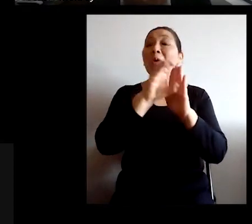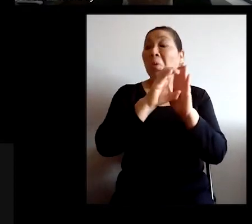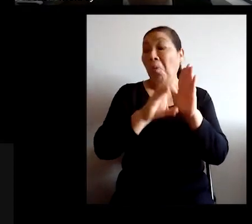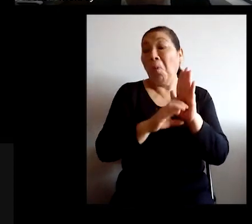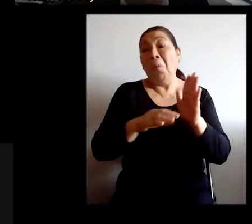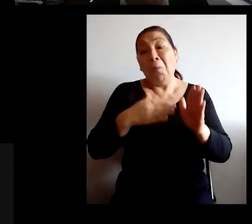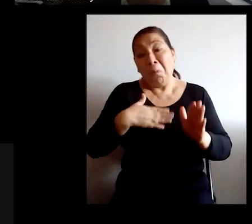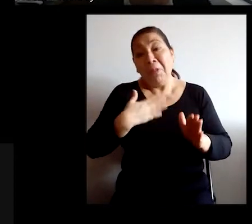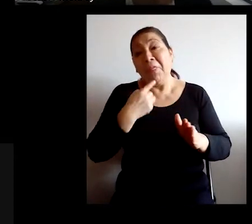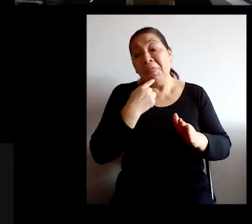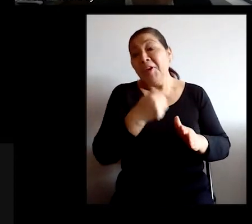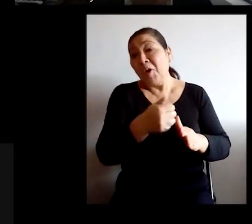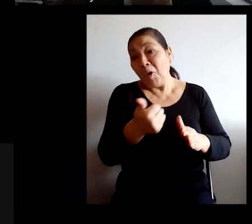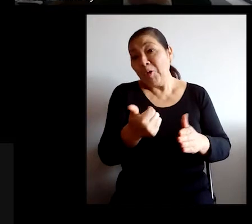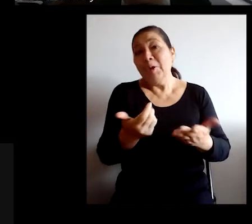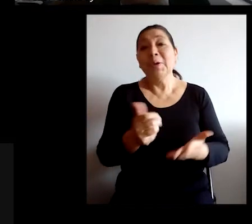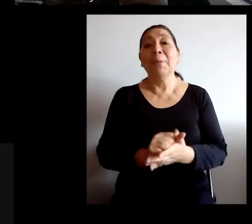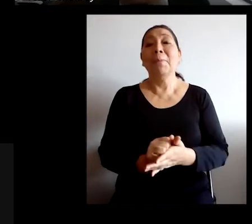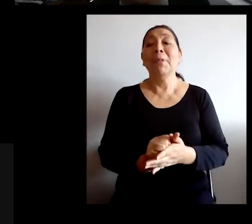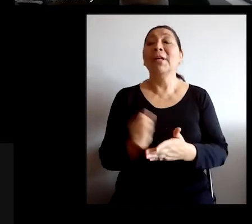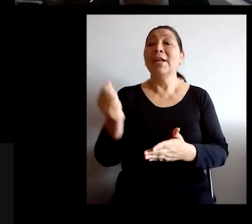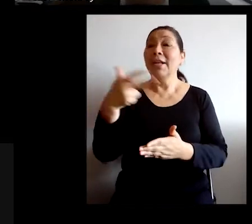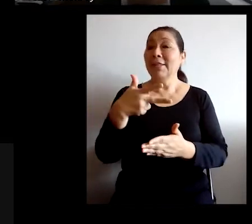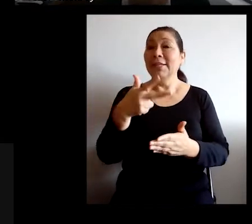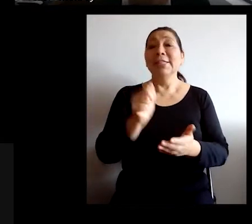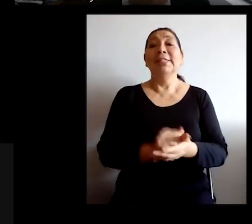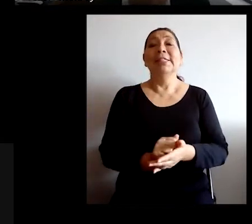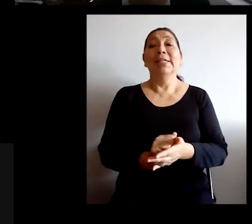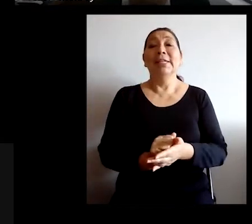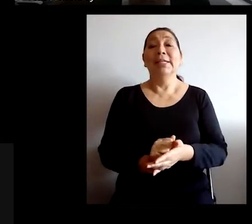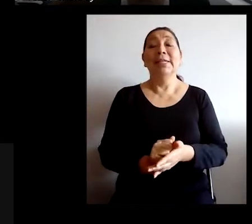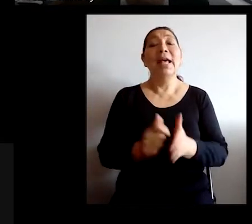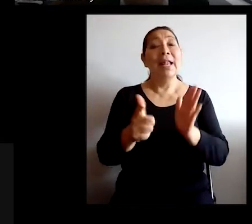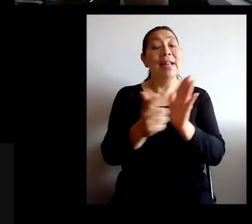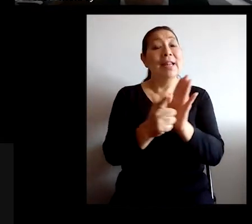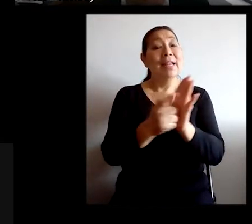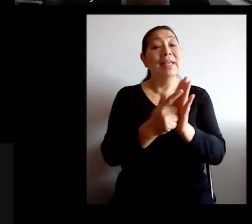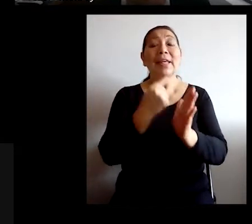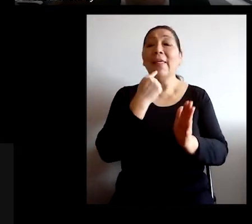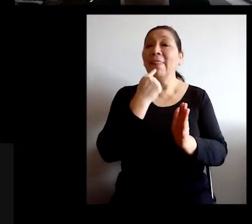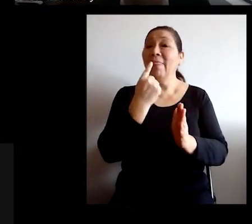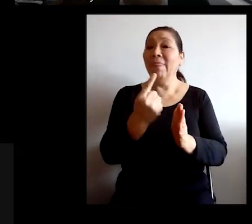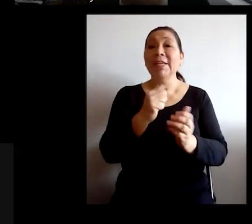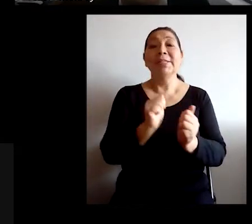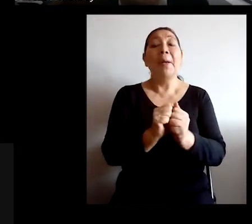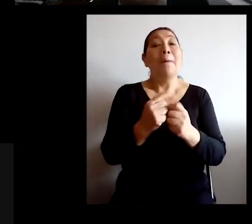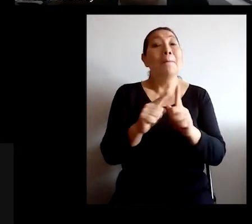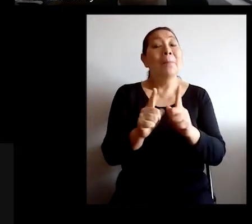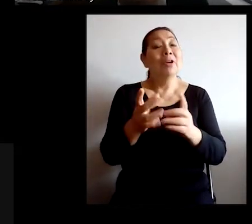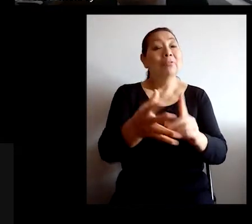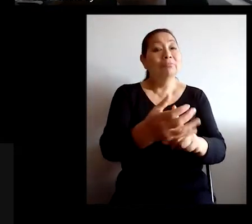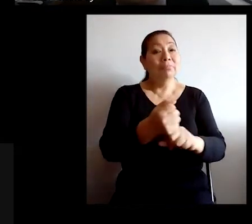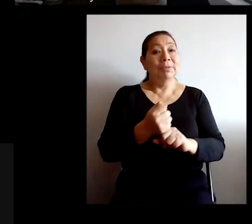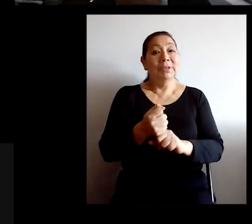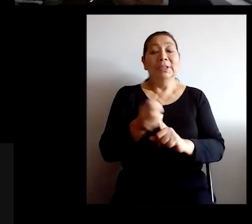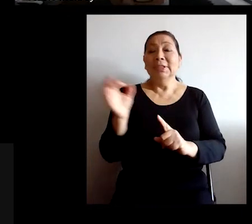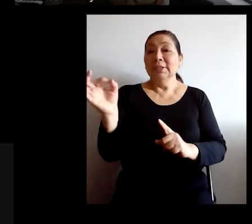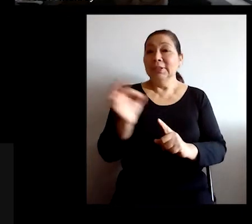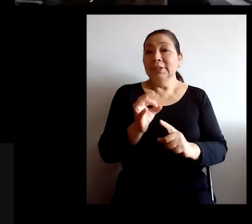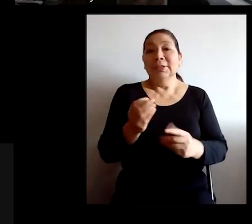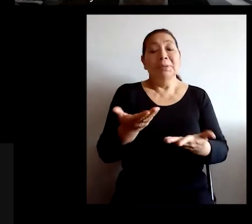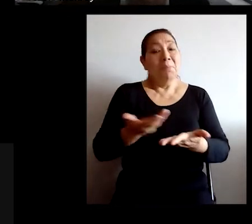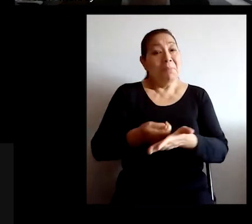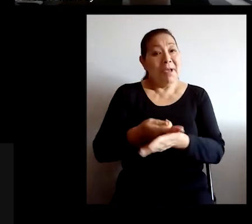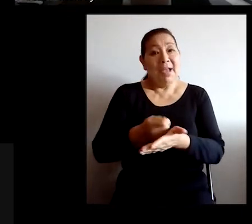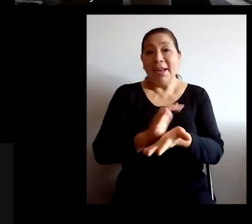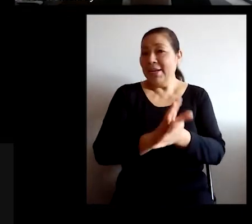podría señalar otro, pero no el previsto, y la tercera hipótesis es que la ley señala el motivo, pero la expropiación ocurre sin